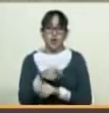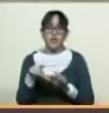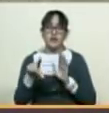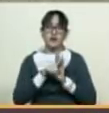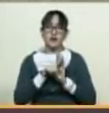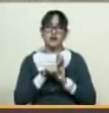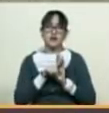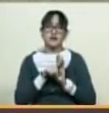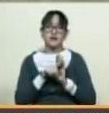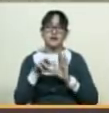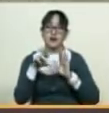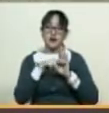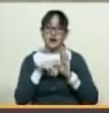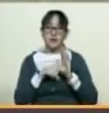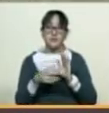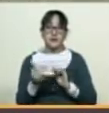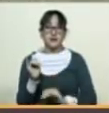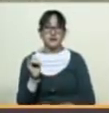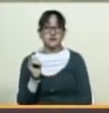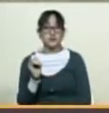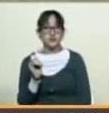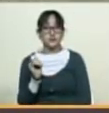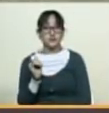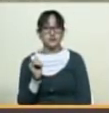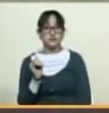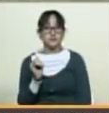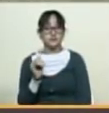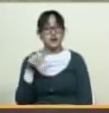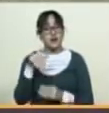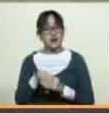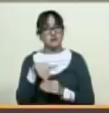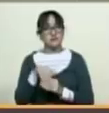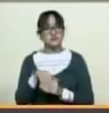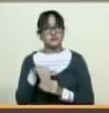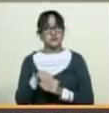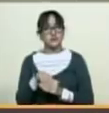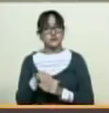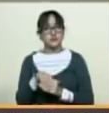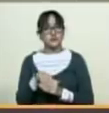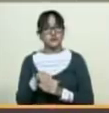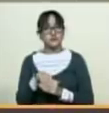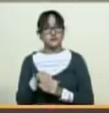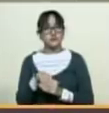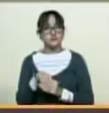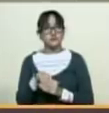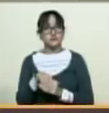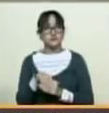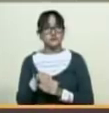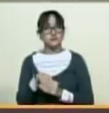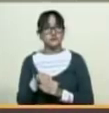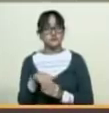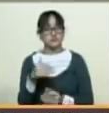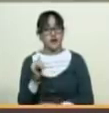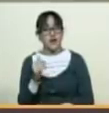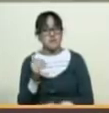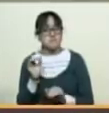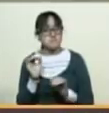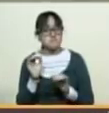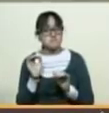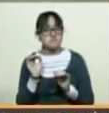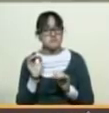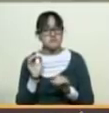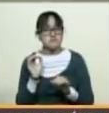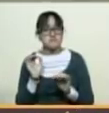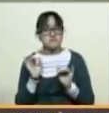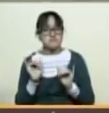ley. Y en el reglamento general de elecciones, que tiene casi que el mismo tiempo que